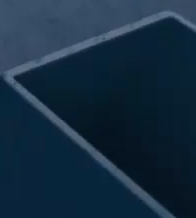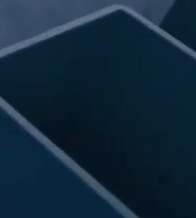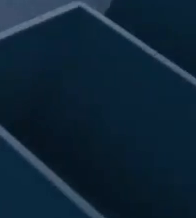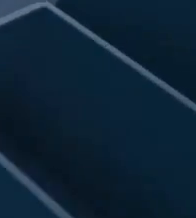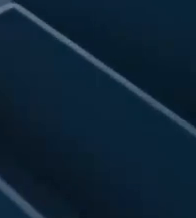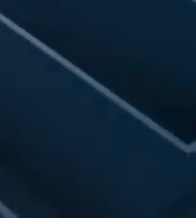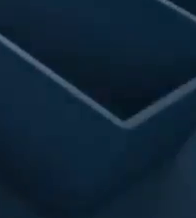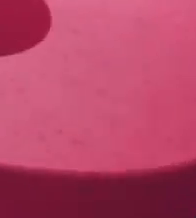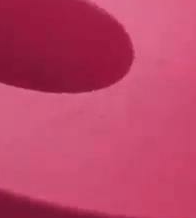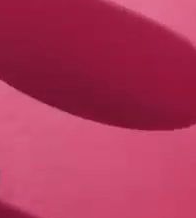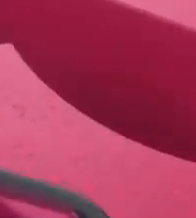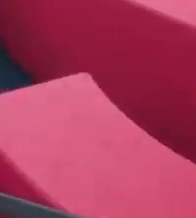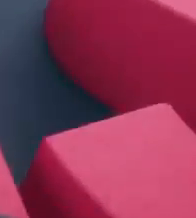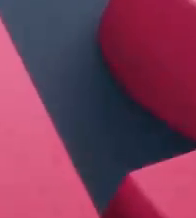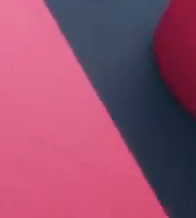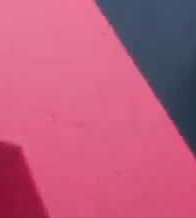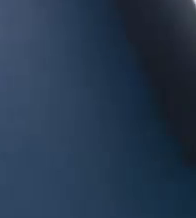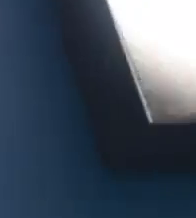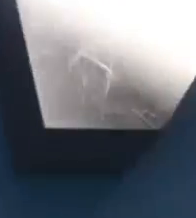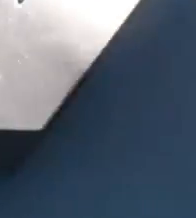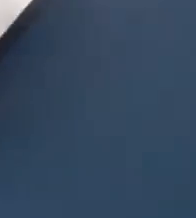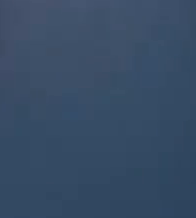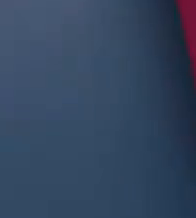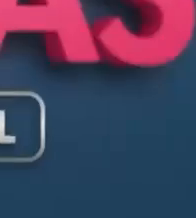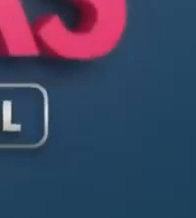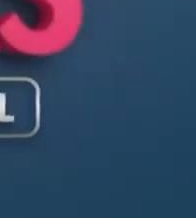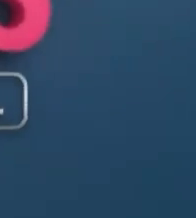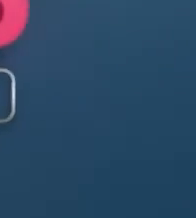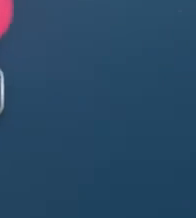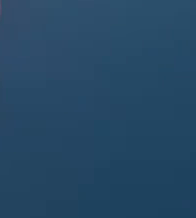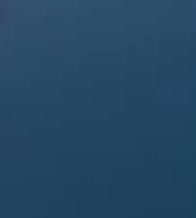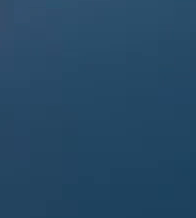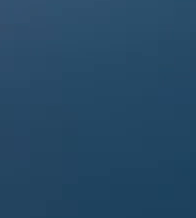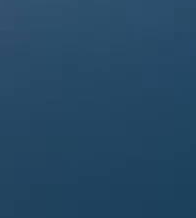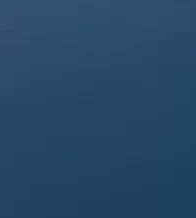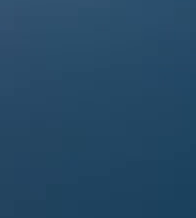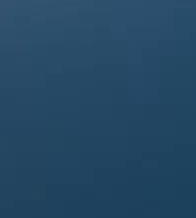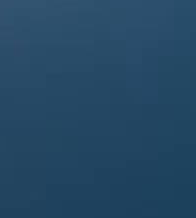Presentaron Chilevisión Noticias.